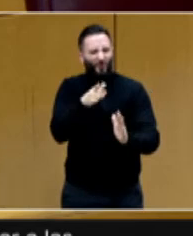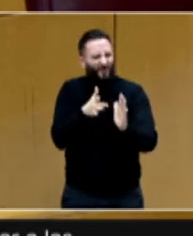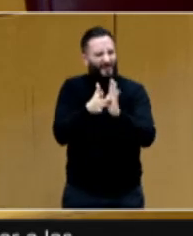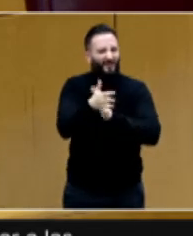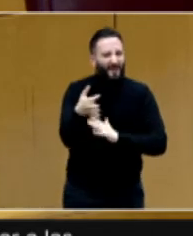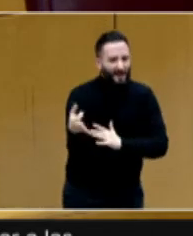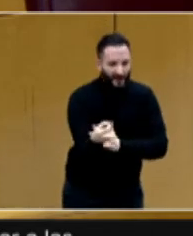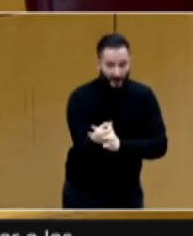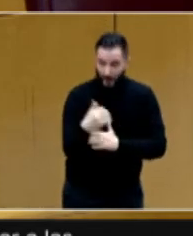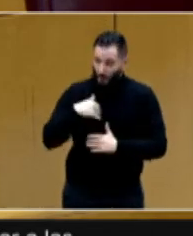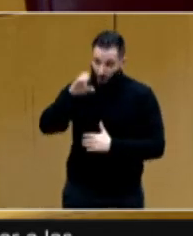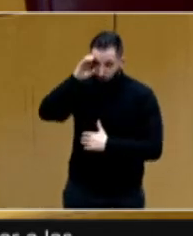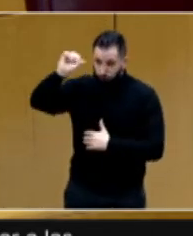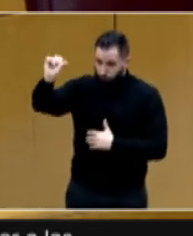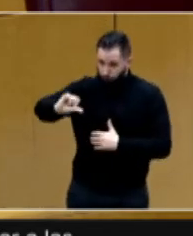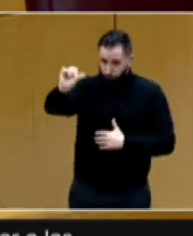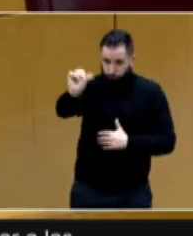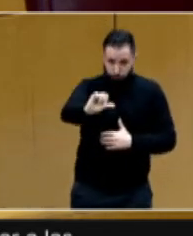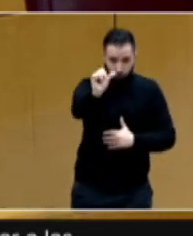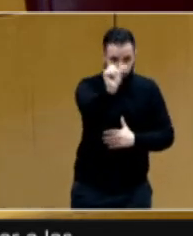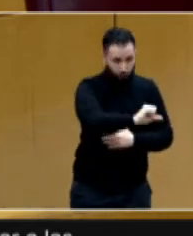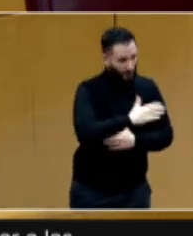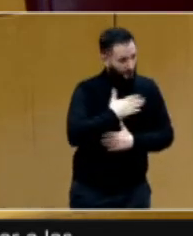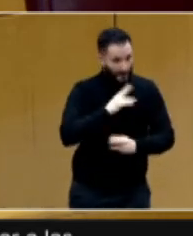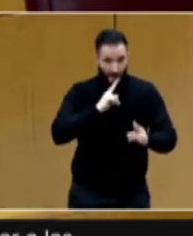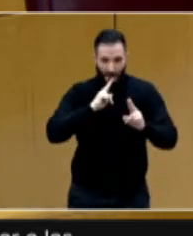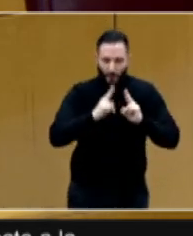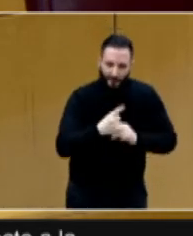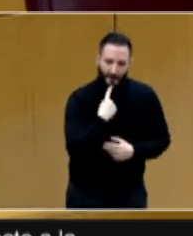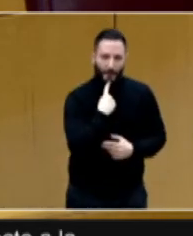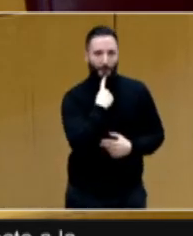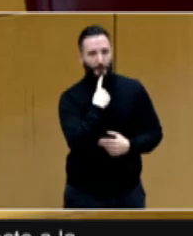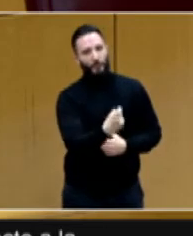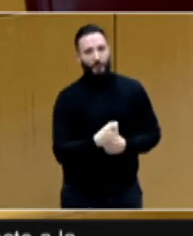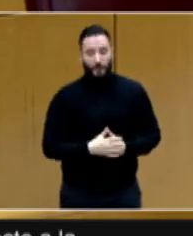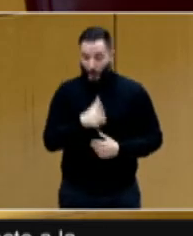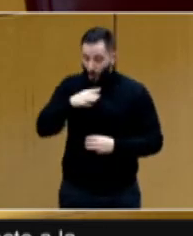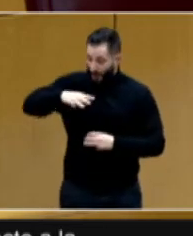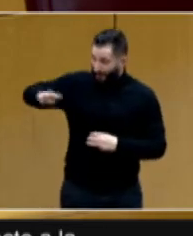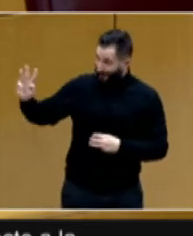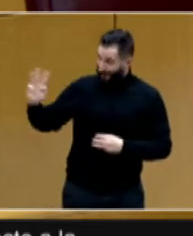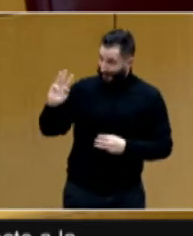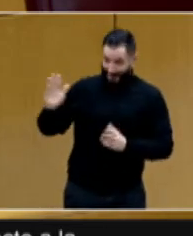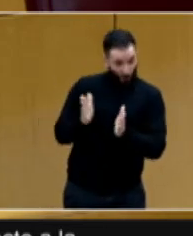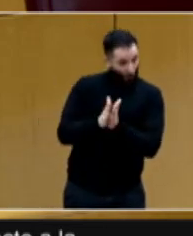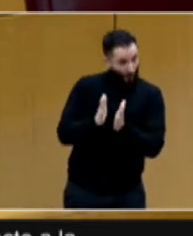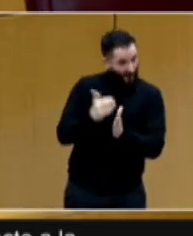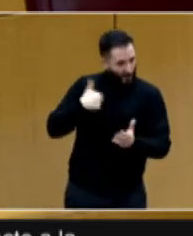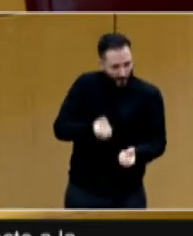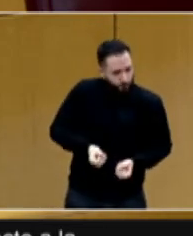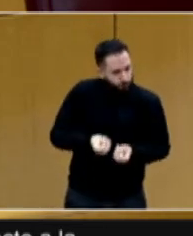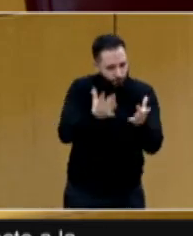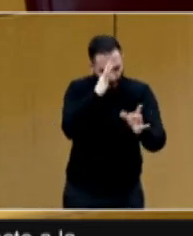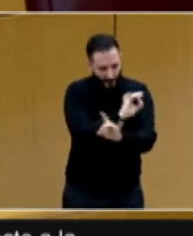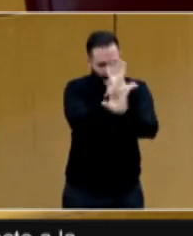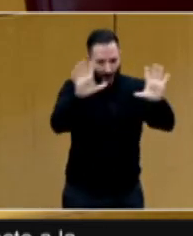pregunta tras escucharles resulta francamente difícil creo que con lo que han dicho está todo dicho aún